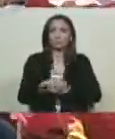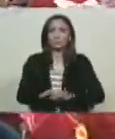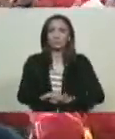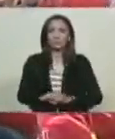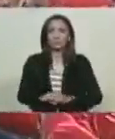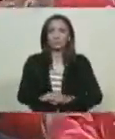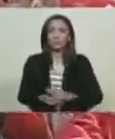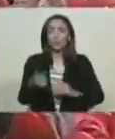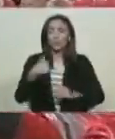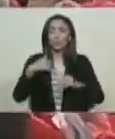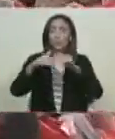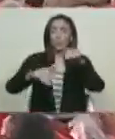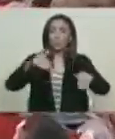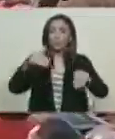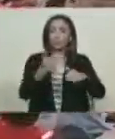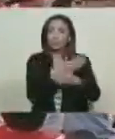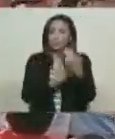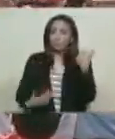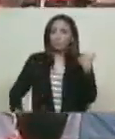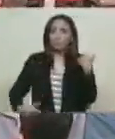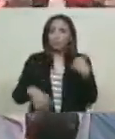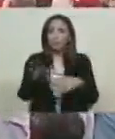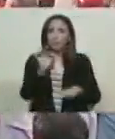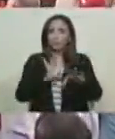presidencial para el periodo